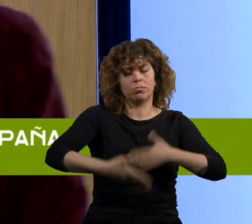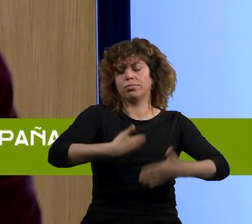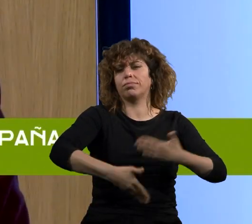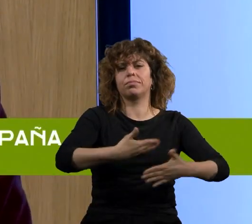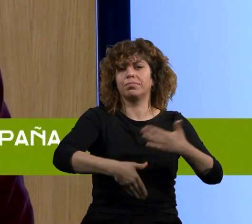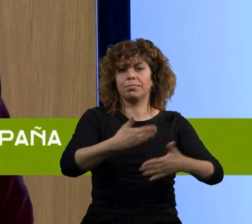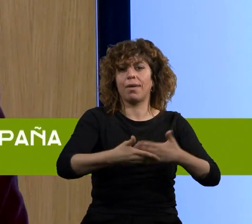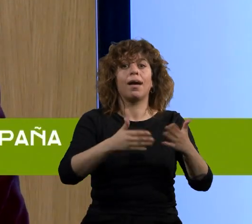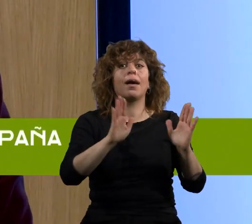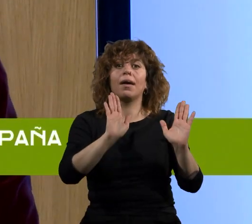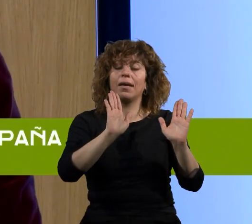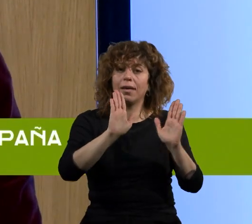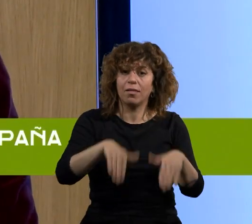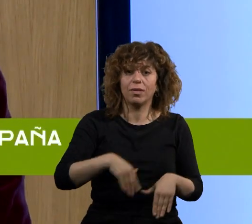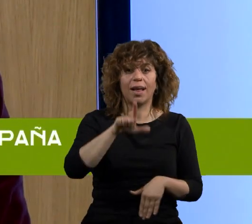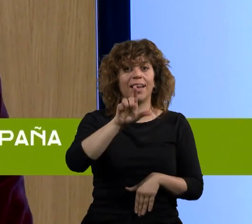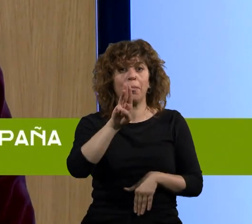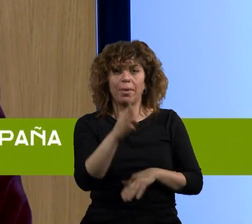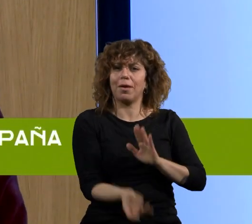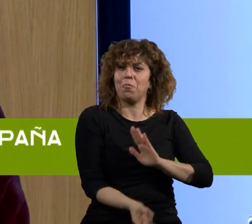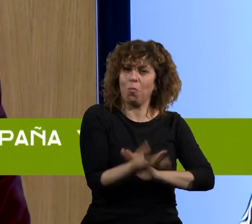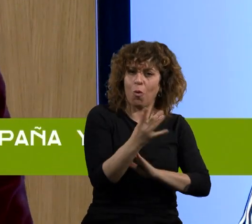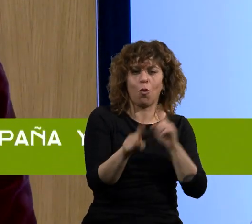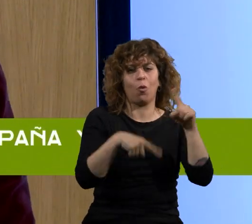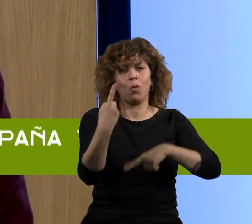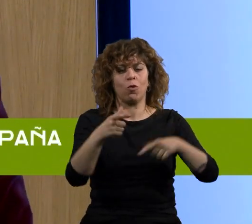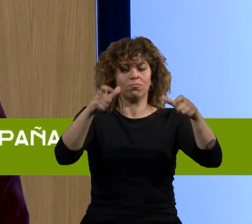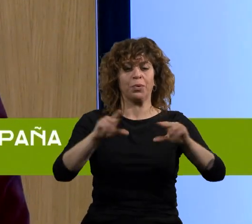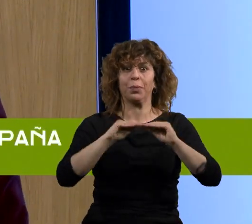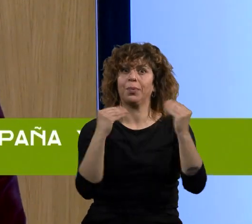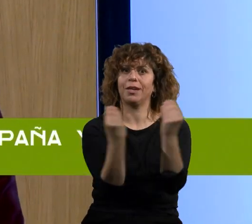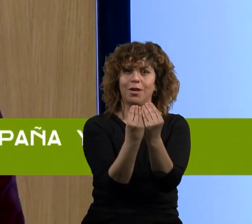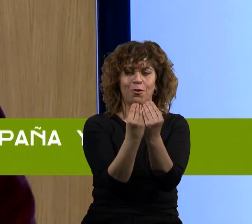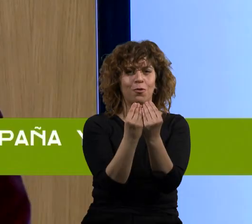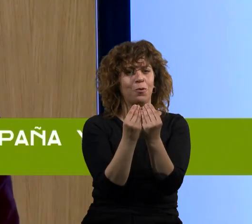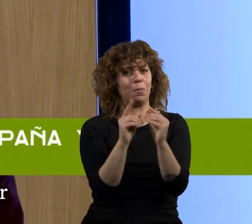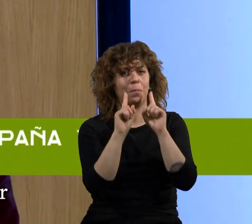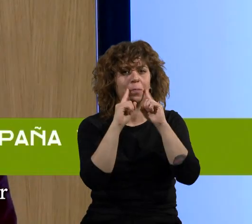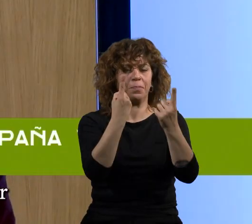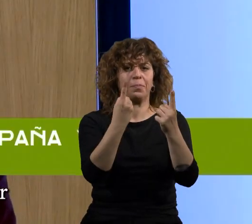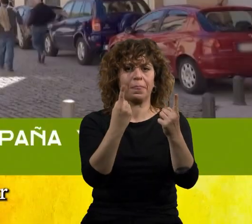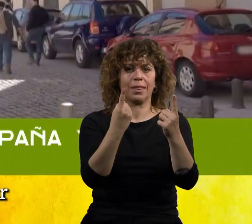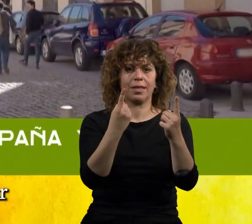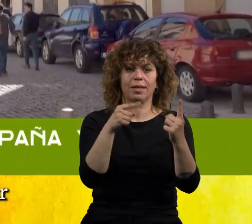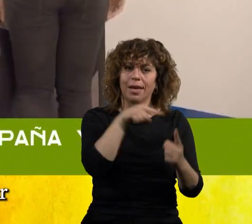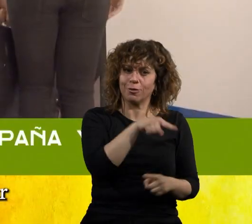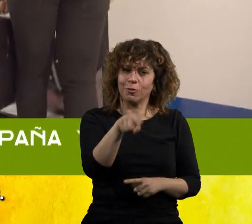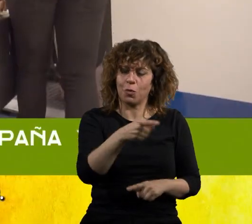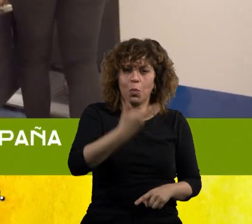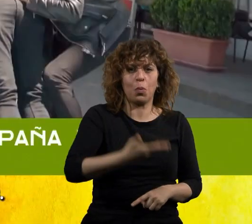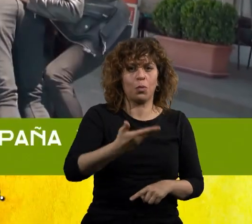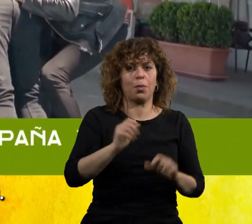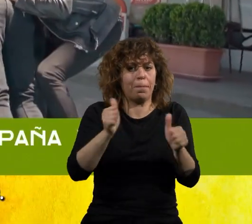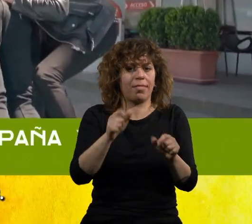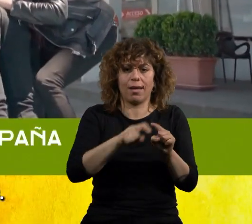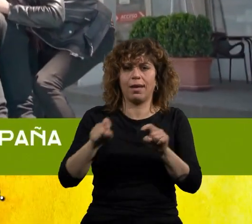pues ahí es cuando vinieron pues el LP, ya editar en vinilo por primera vez, digamos pasos que para nosotros han sido muy relevantes y empezar a girar de